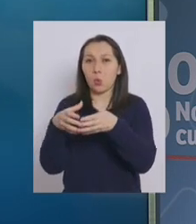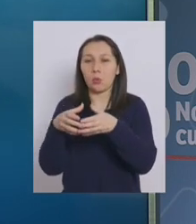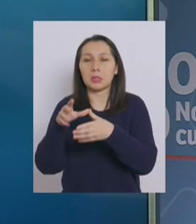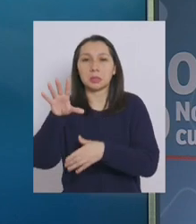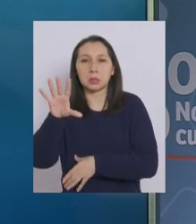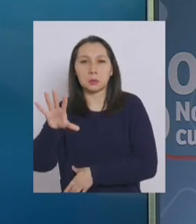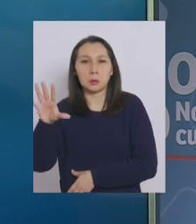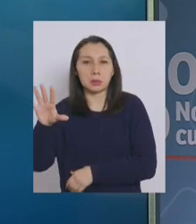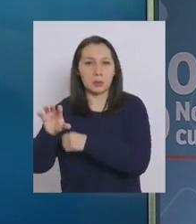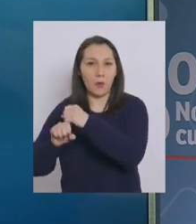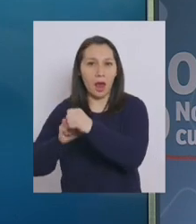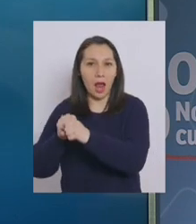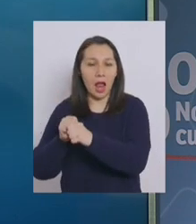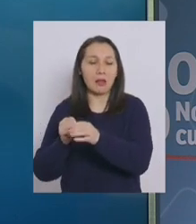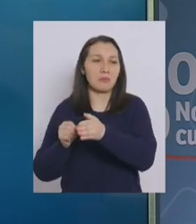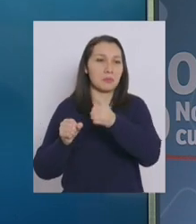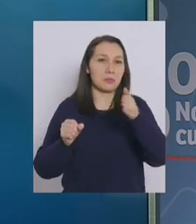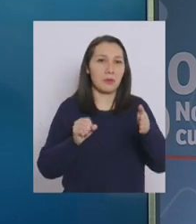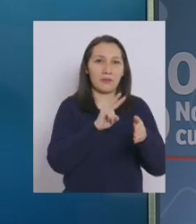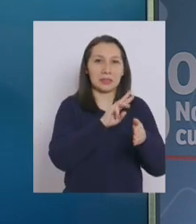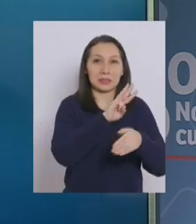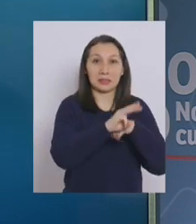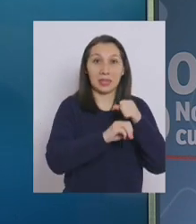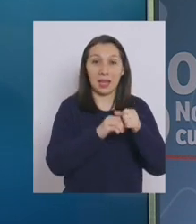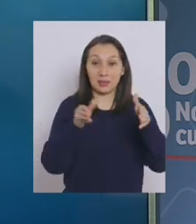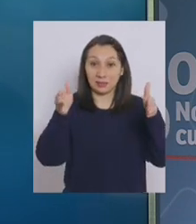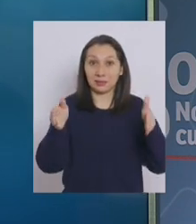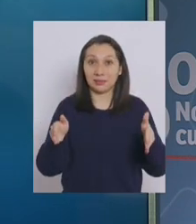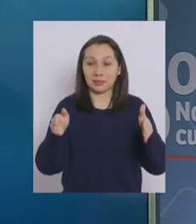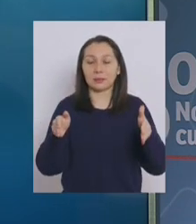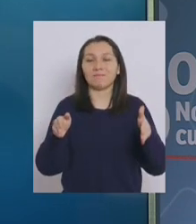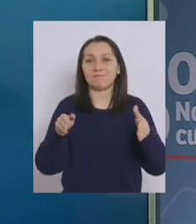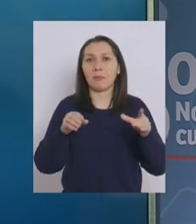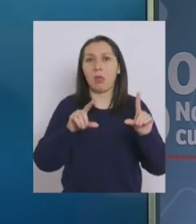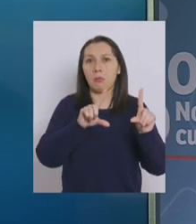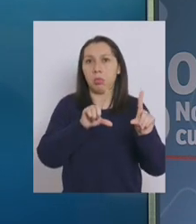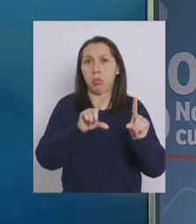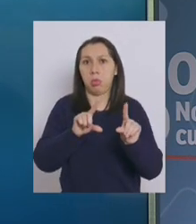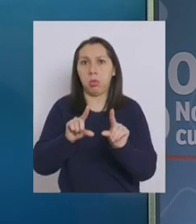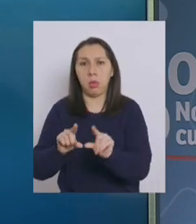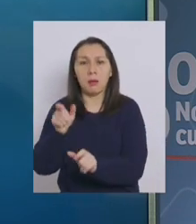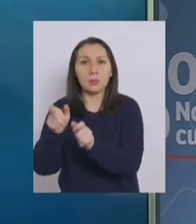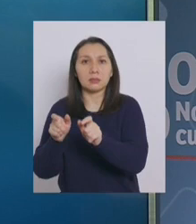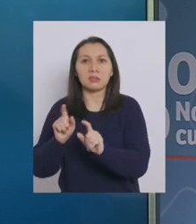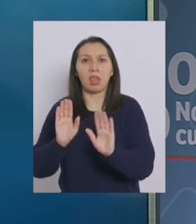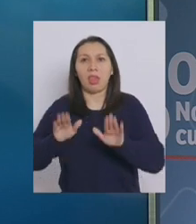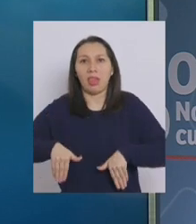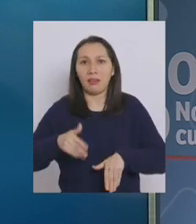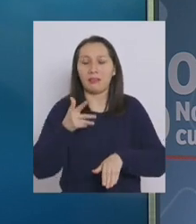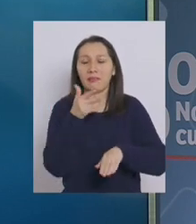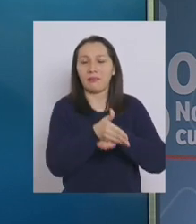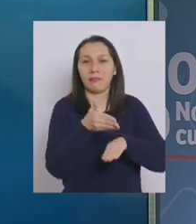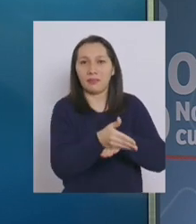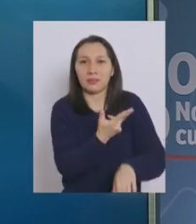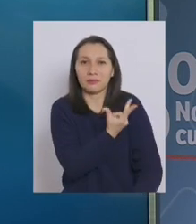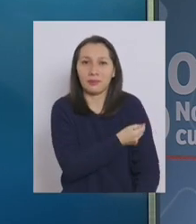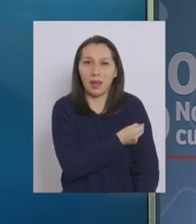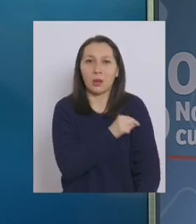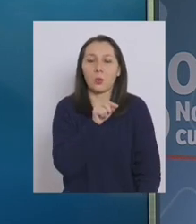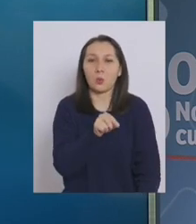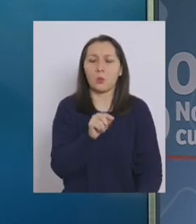entre 55 y 23 años, es ahí donde baja en forma significativa el número de